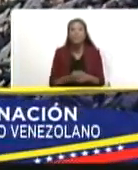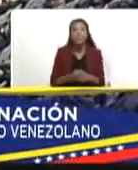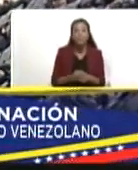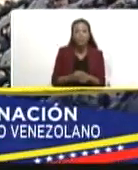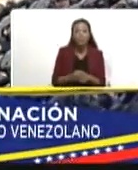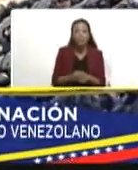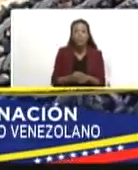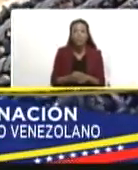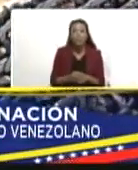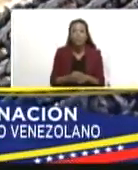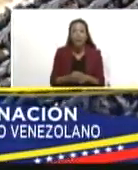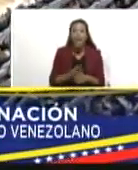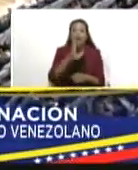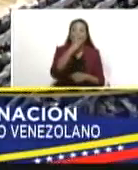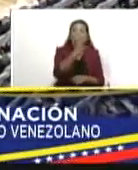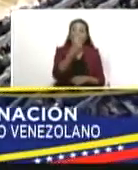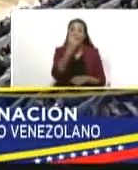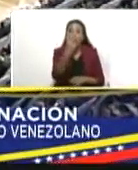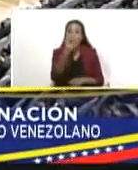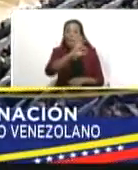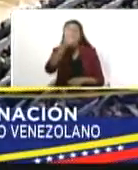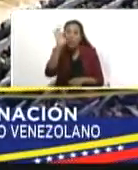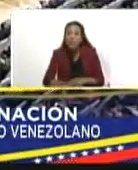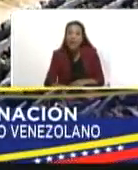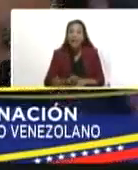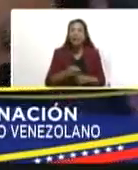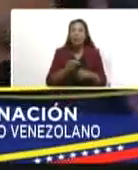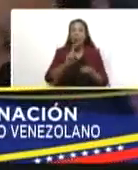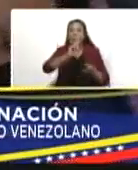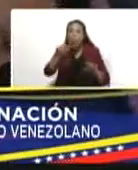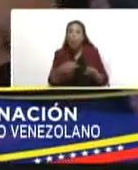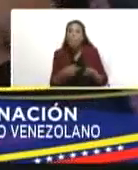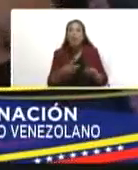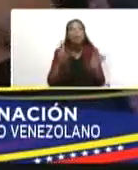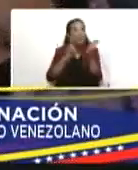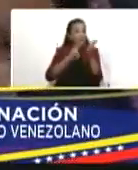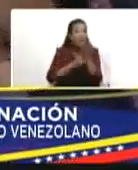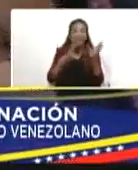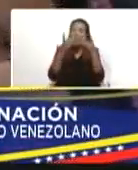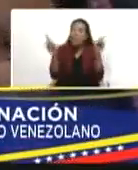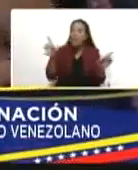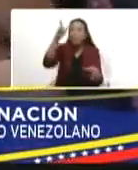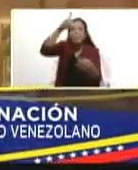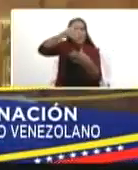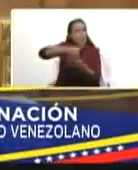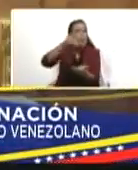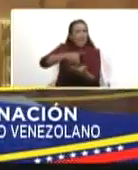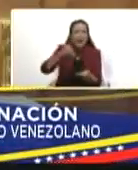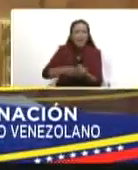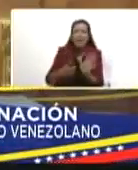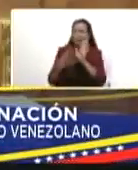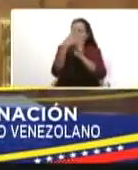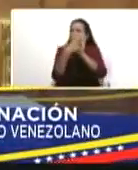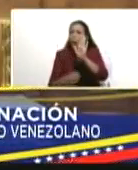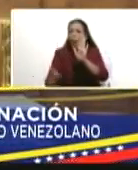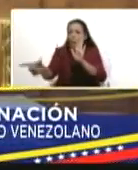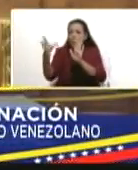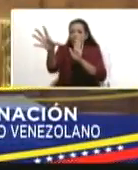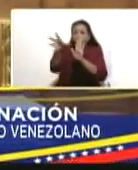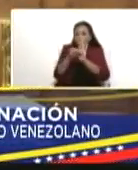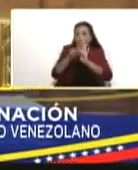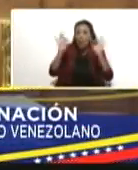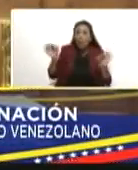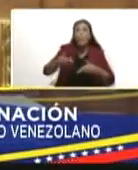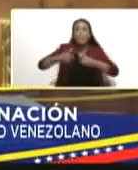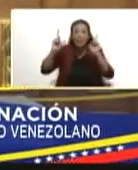Rodríguez El 42.9 una verdadera era democracia participativa y protagónica que